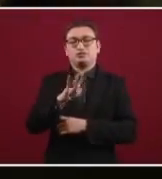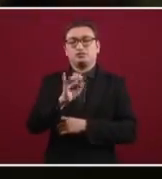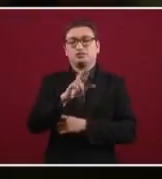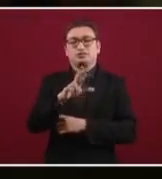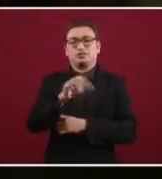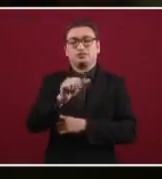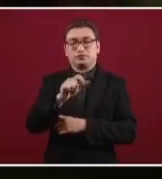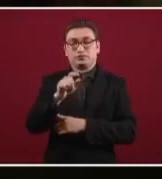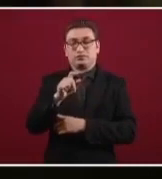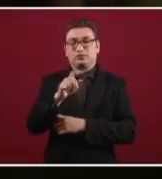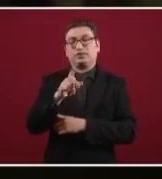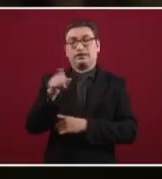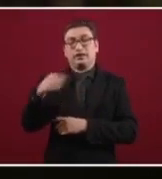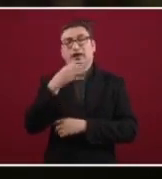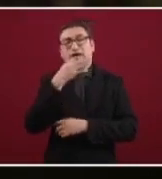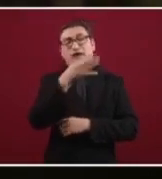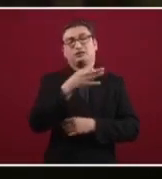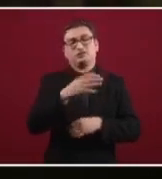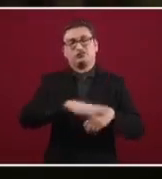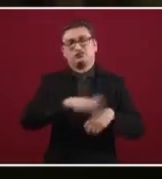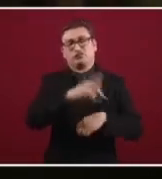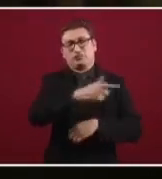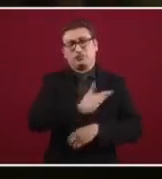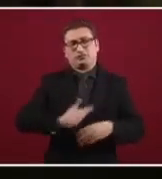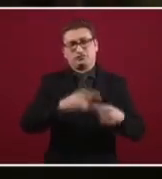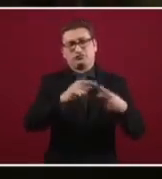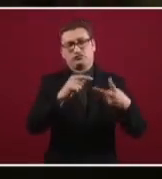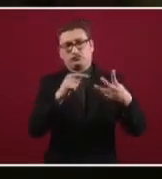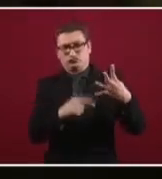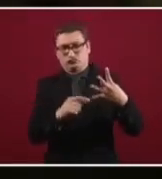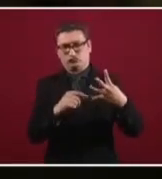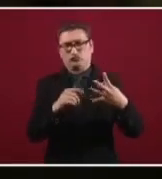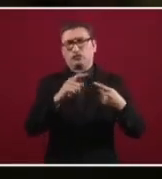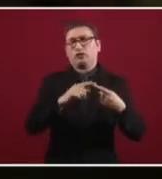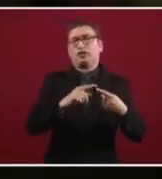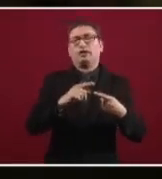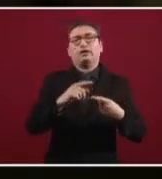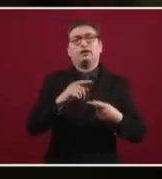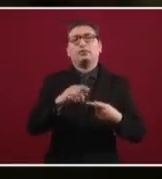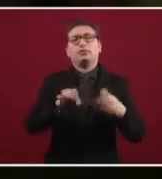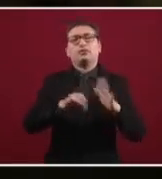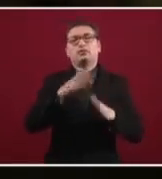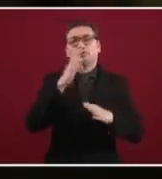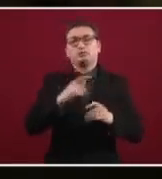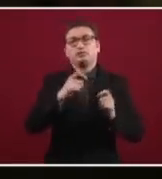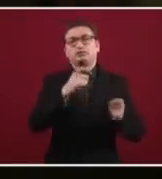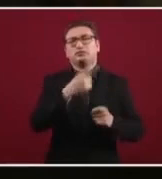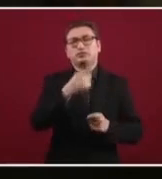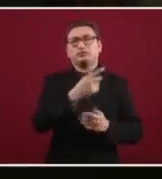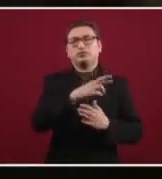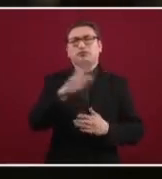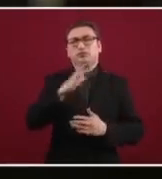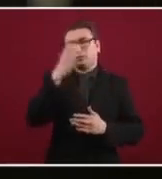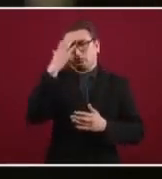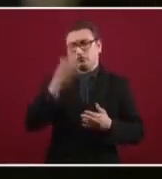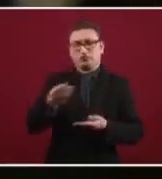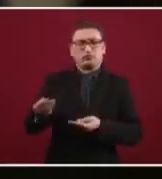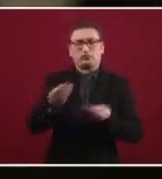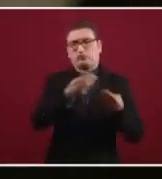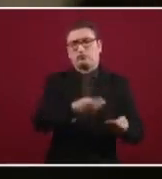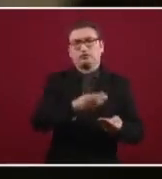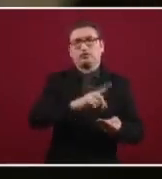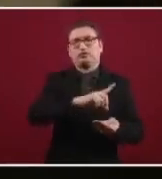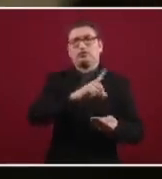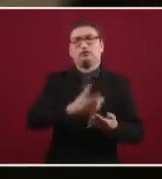pidió cosas muy puntuales. Le pidió que se quedara al encargo del reconocimiento que recibió y que se